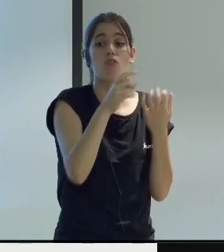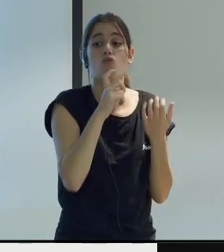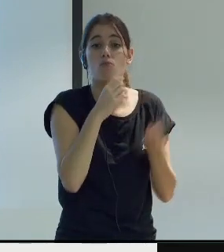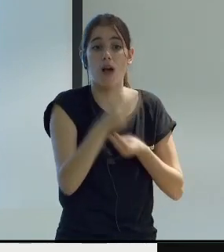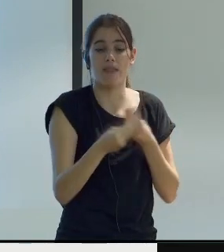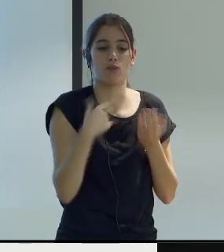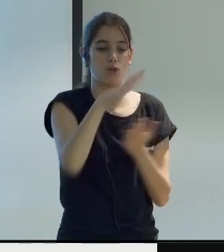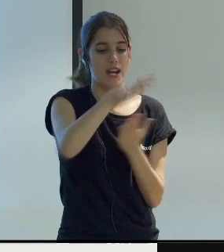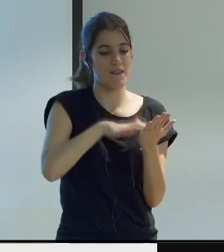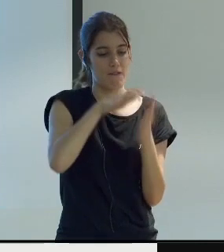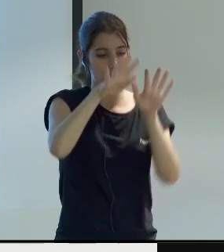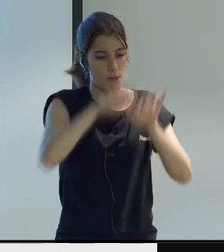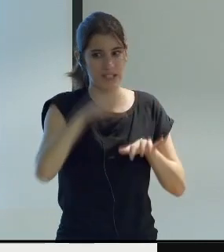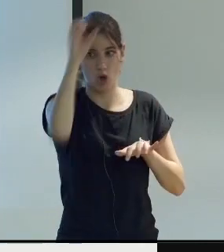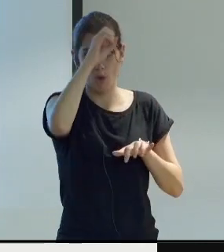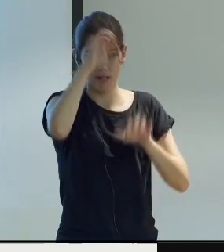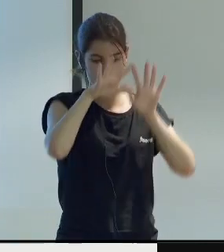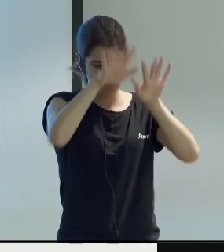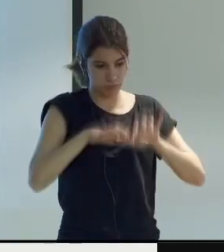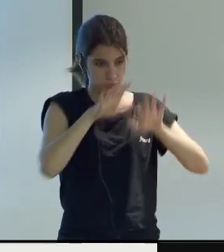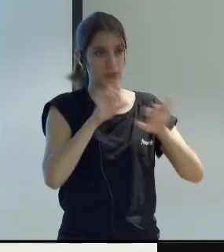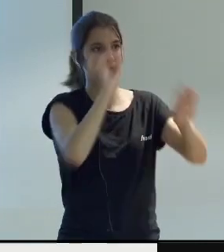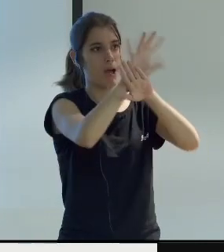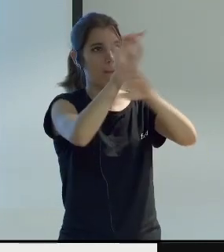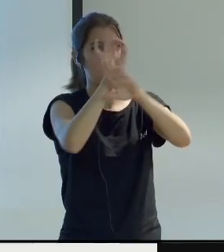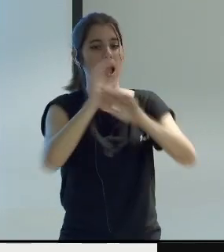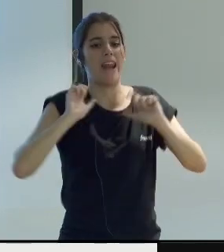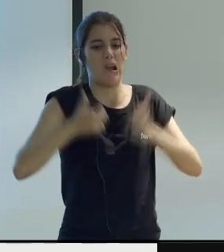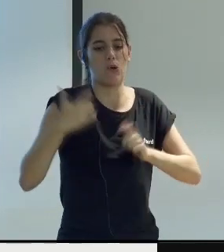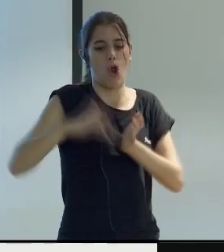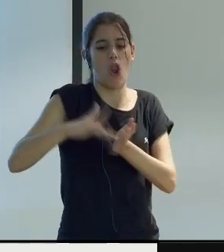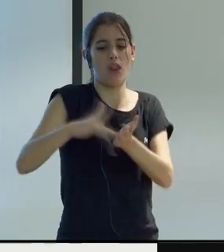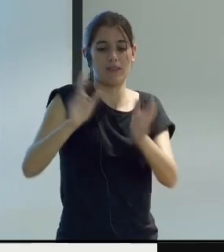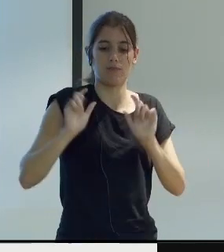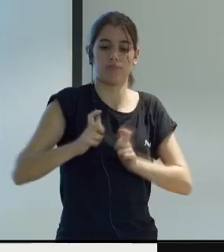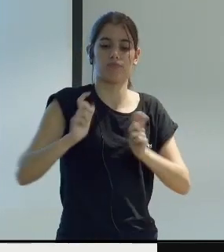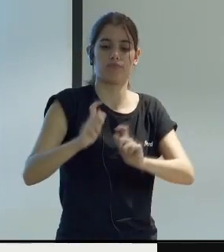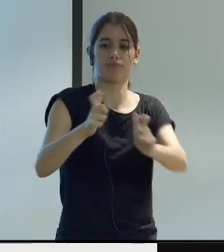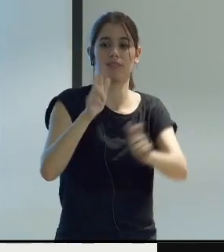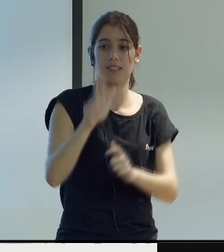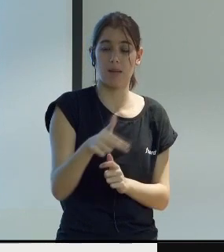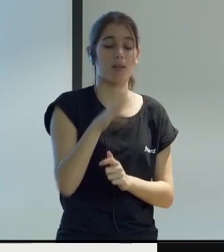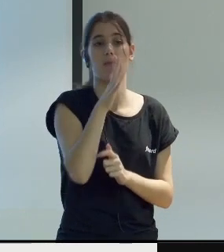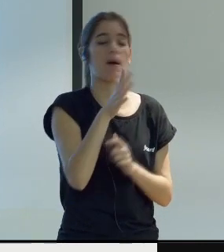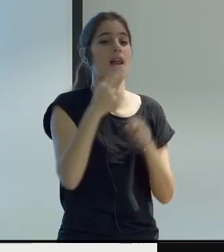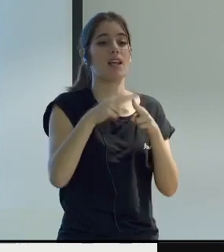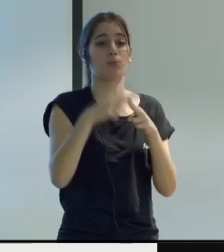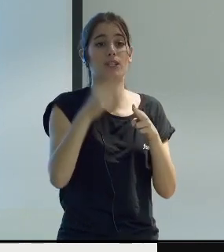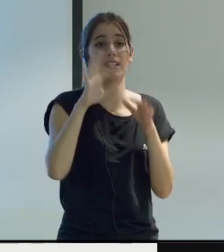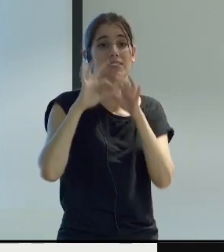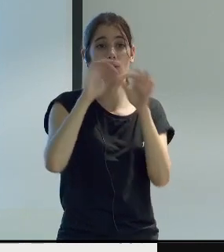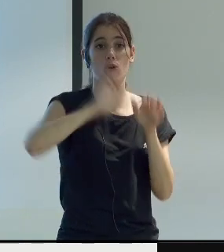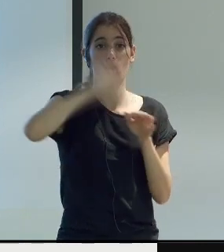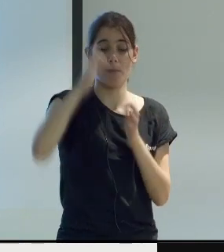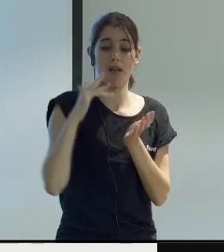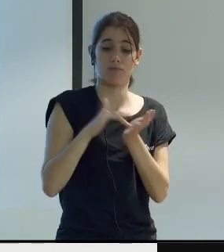muchos informes de opinión y asistimos a muchas reuniones con las políticas de la Unión